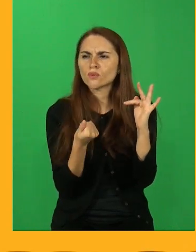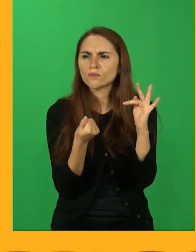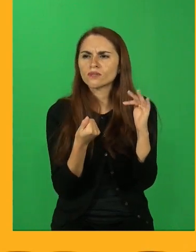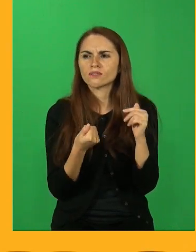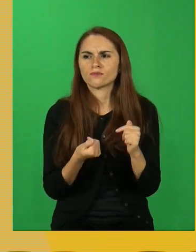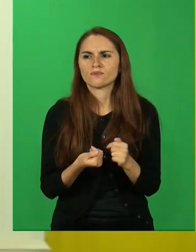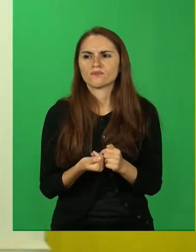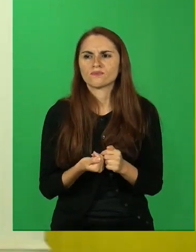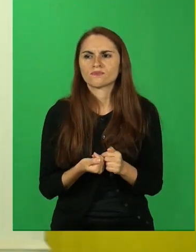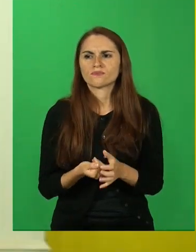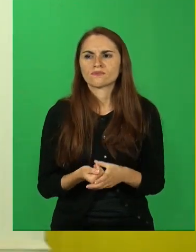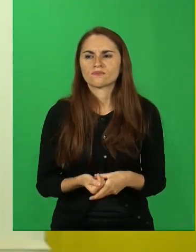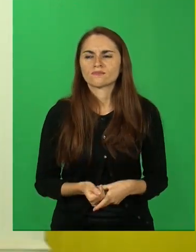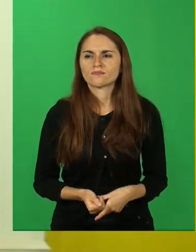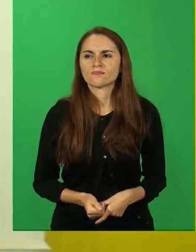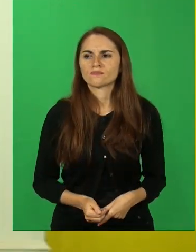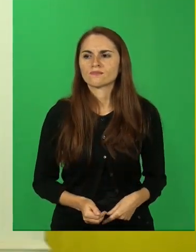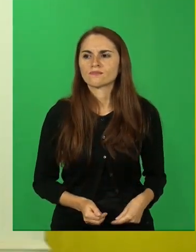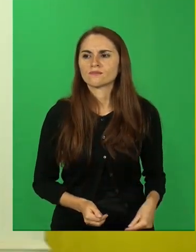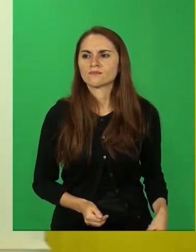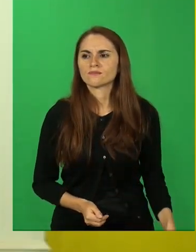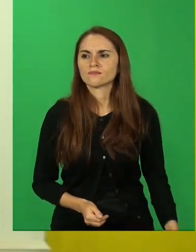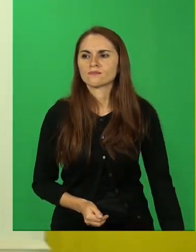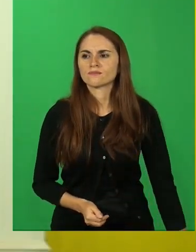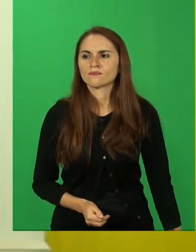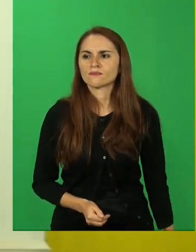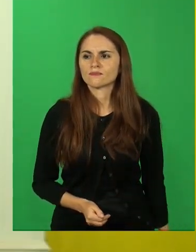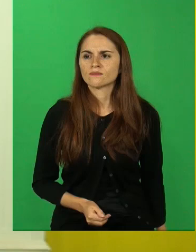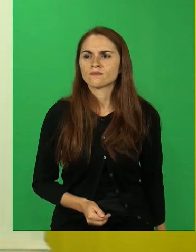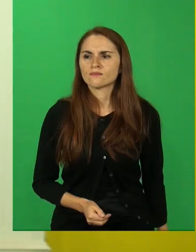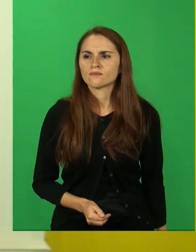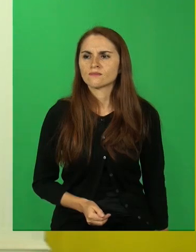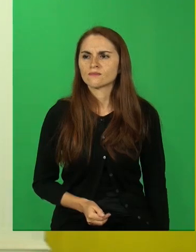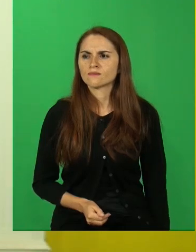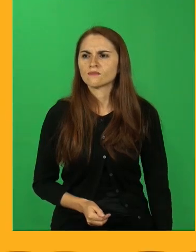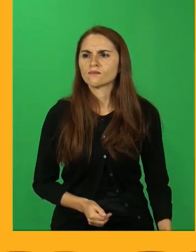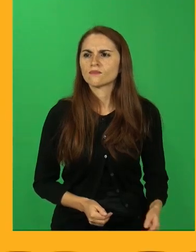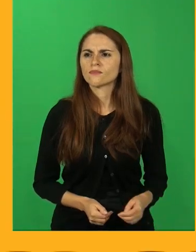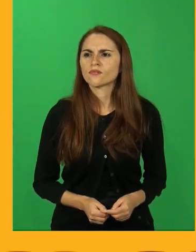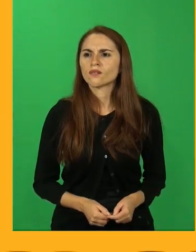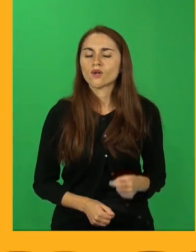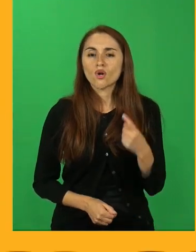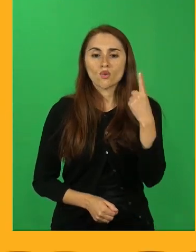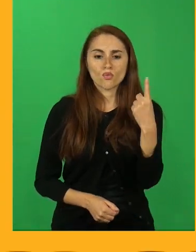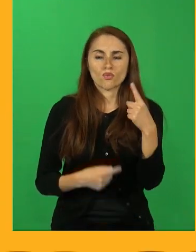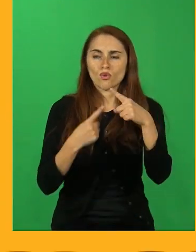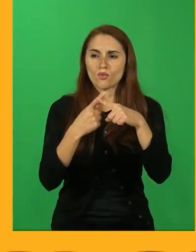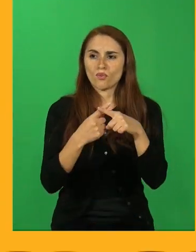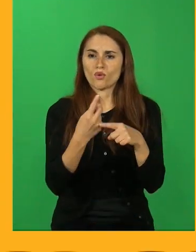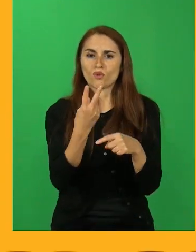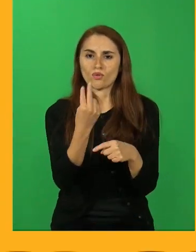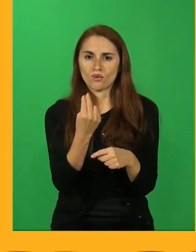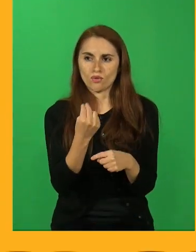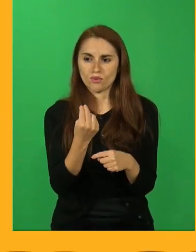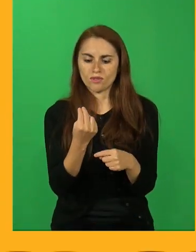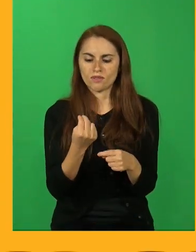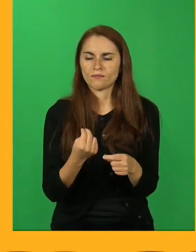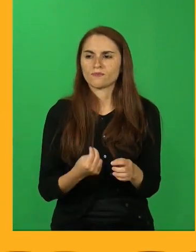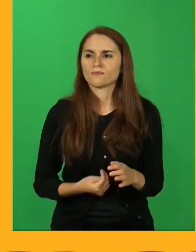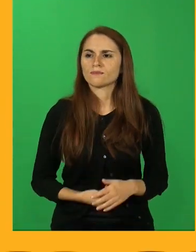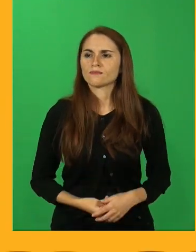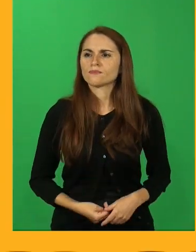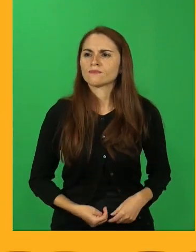ya tienes en mente? Veamos si estás en lo correcto. 1 por 12, correcto, muy bien. Y tal vez